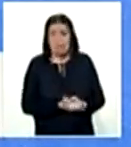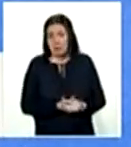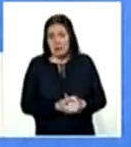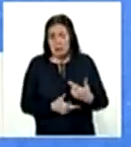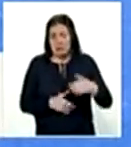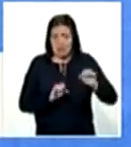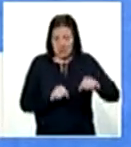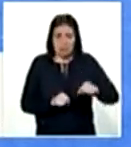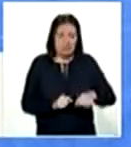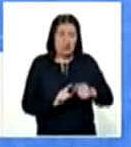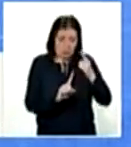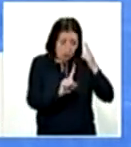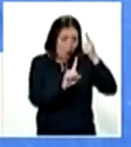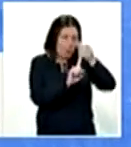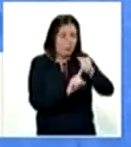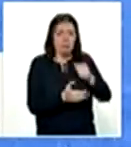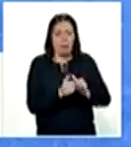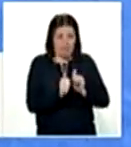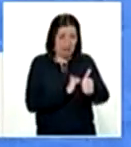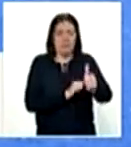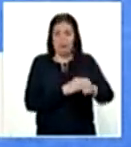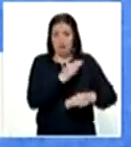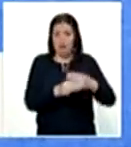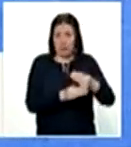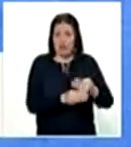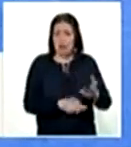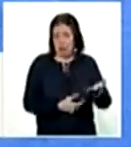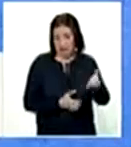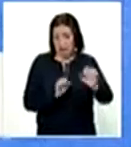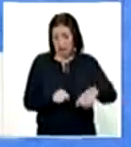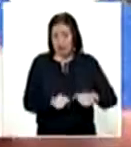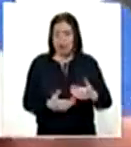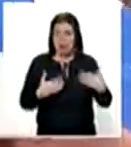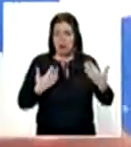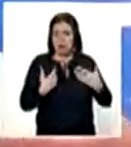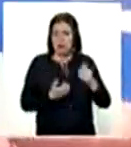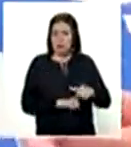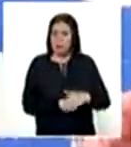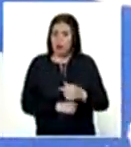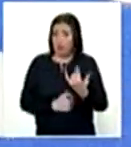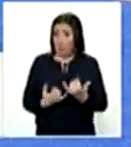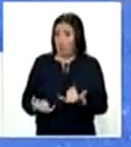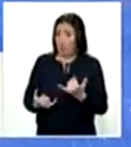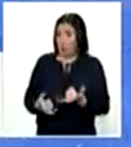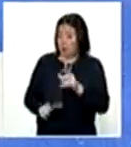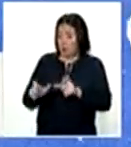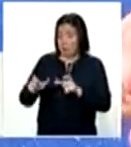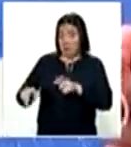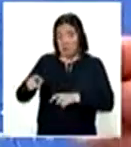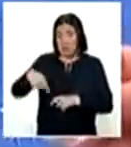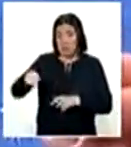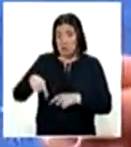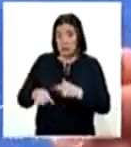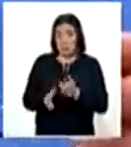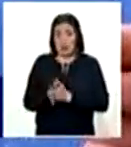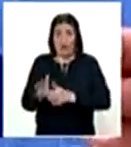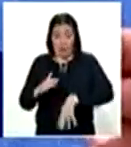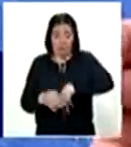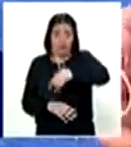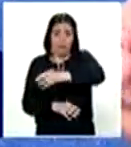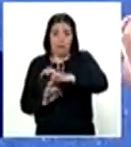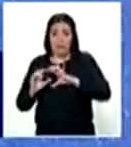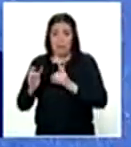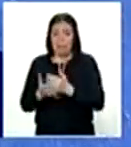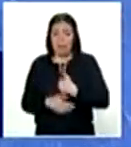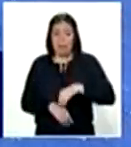de cumplir el objetivo que es la clasificación al Mundial. Y contentos por eso. Hoy día el entusiasmo de la gente, afuera del estadio, muchos